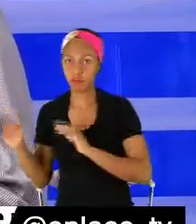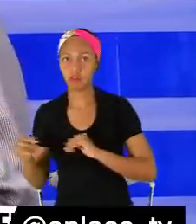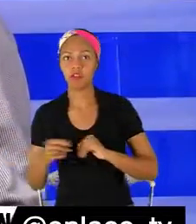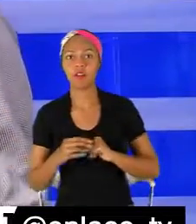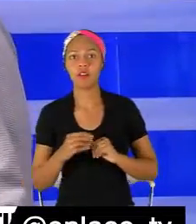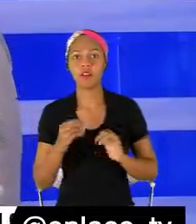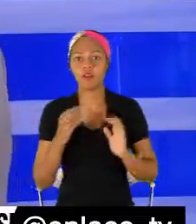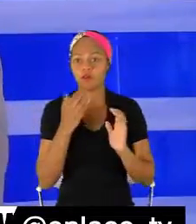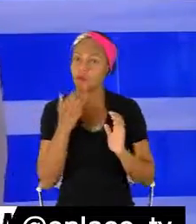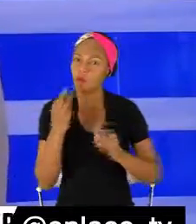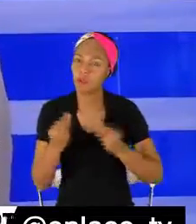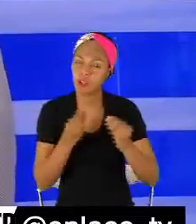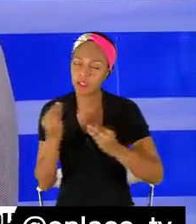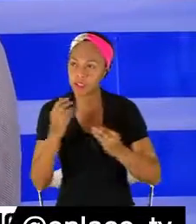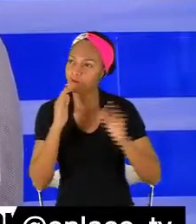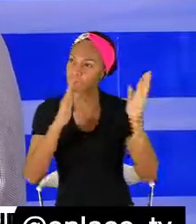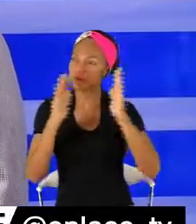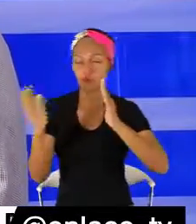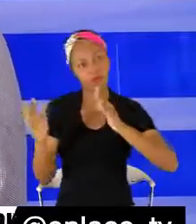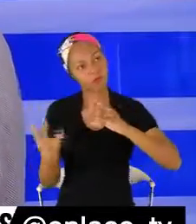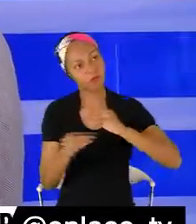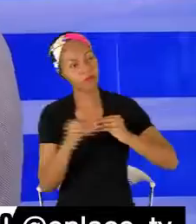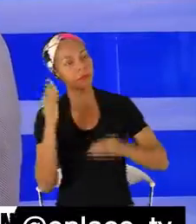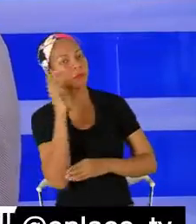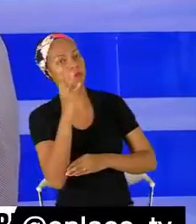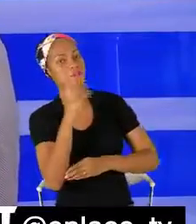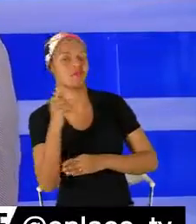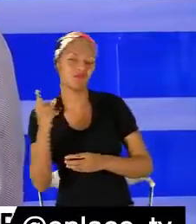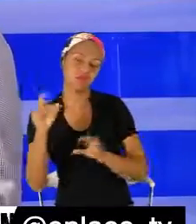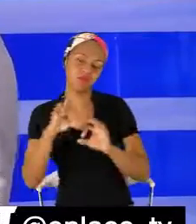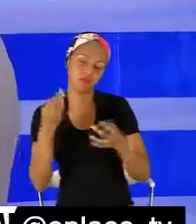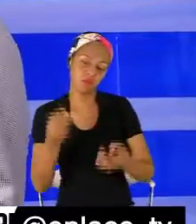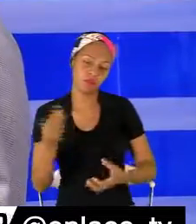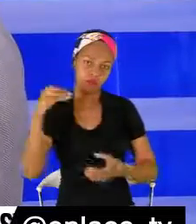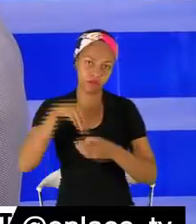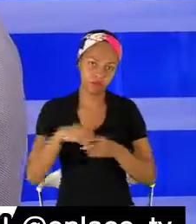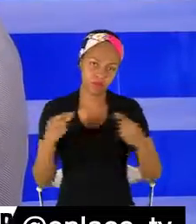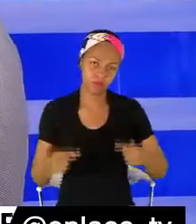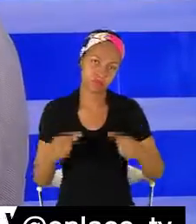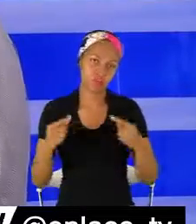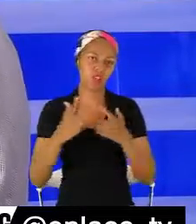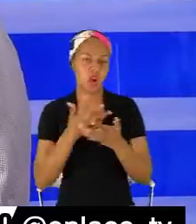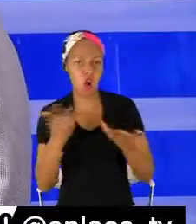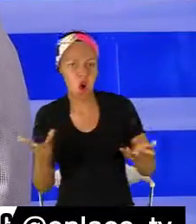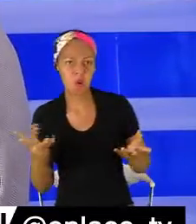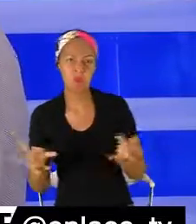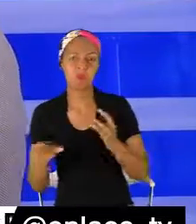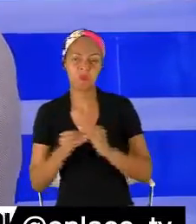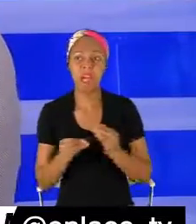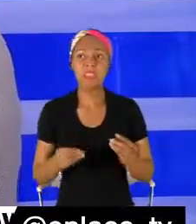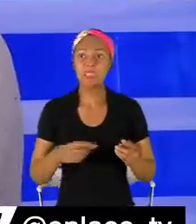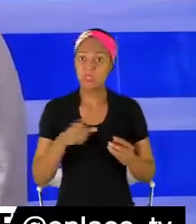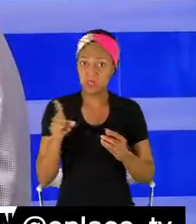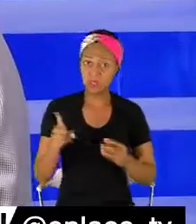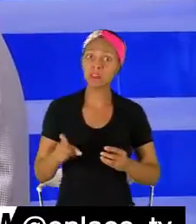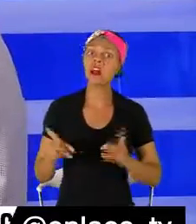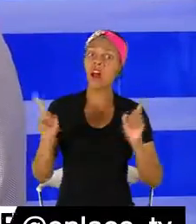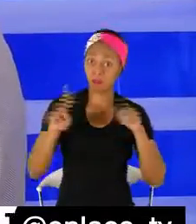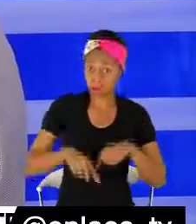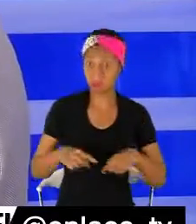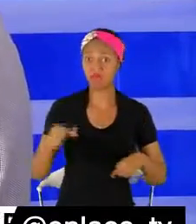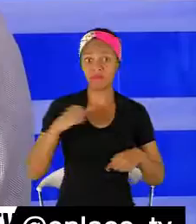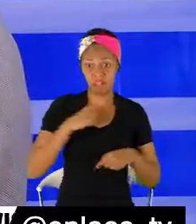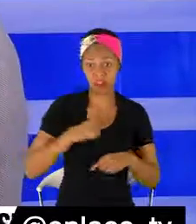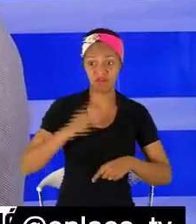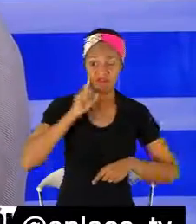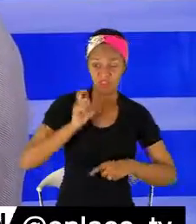un conversatorio acerca de lo que es la violencia familiar, la violencia sexual, la violencia económica y la violencia psicológica,